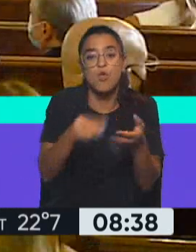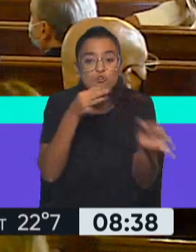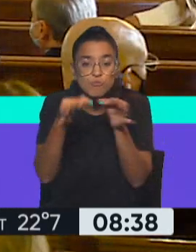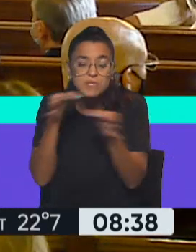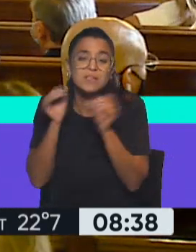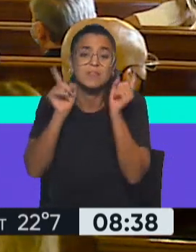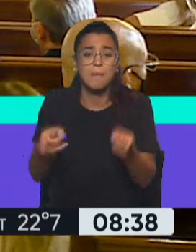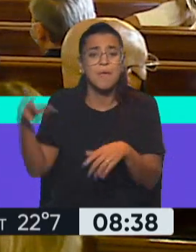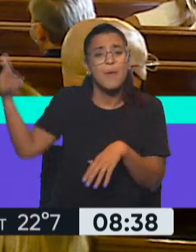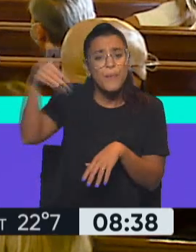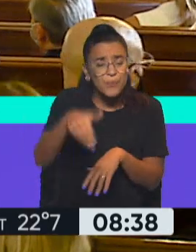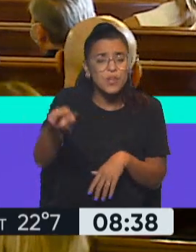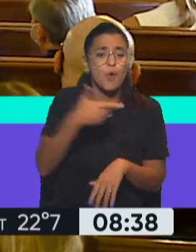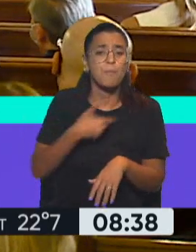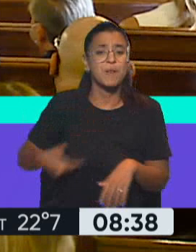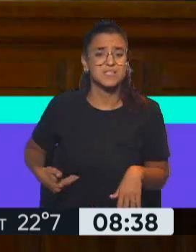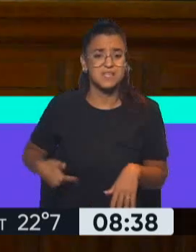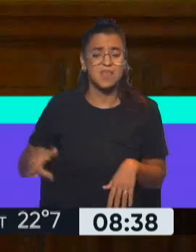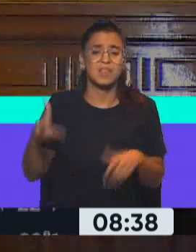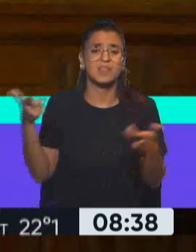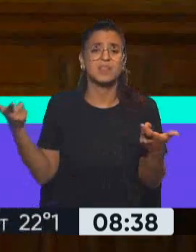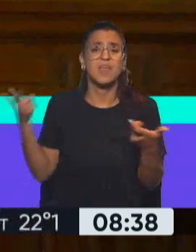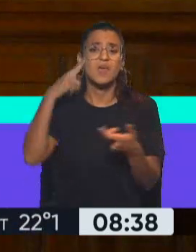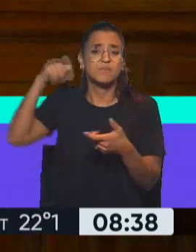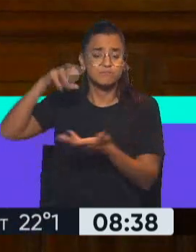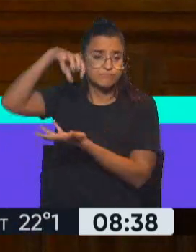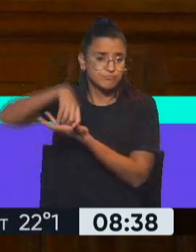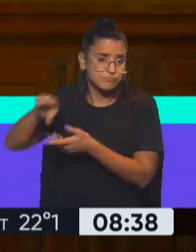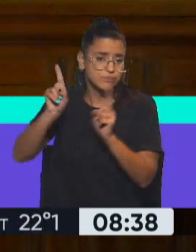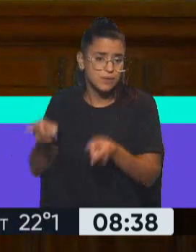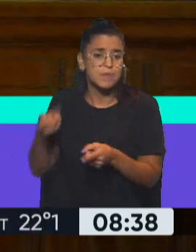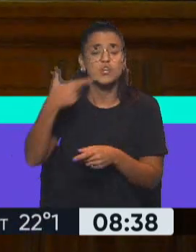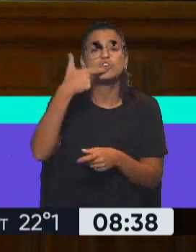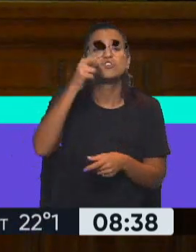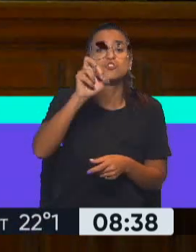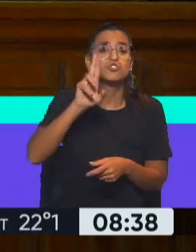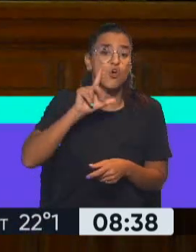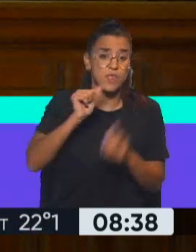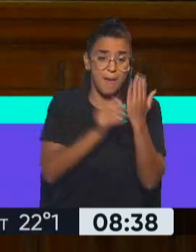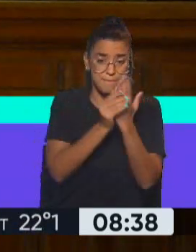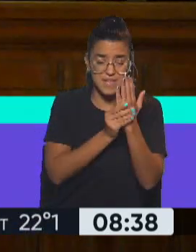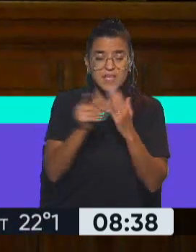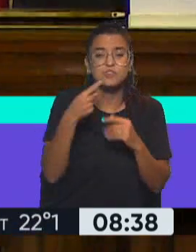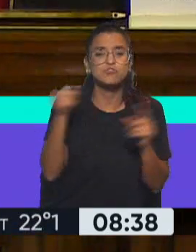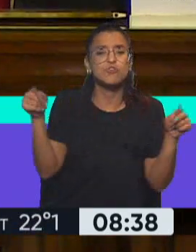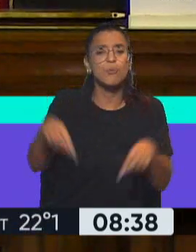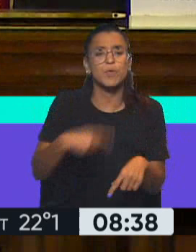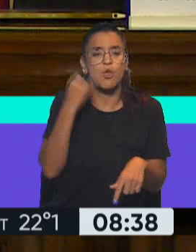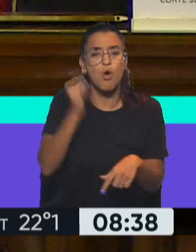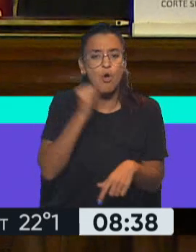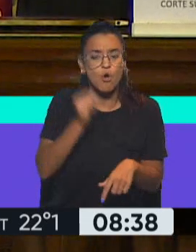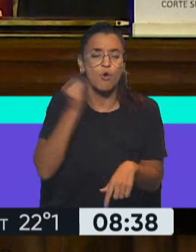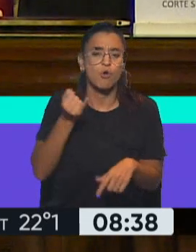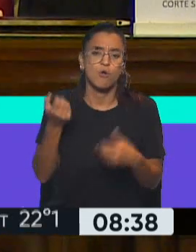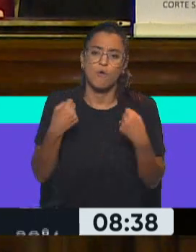contamos con la presencia del presidente del consejo de la magistratura el ministro soria quien dio un testimonio contundente